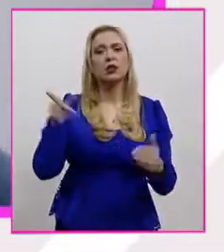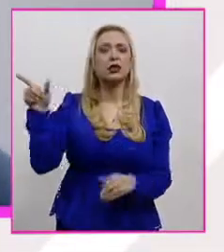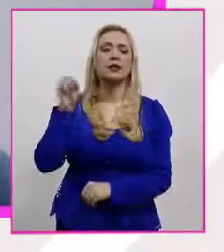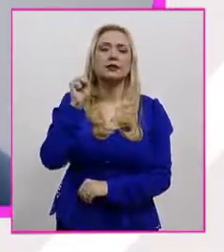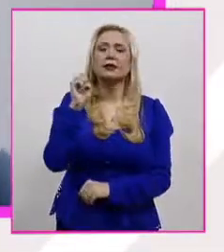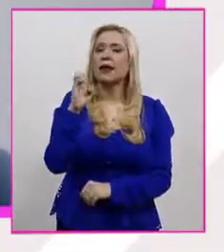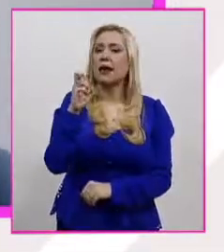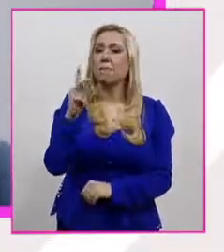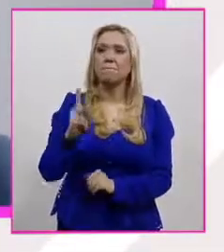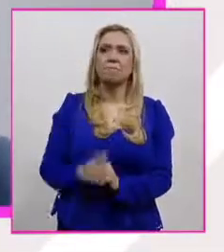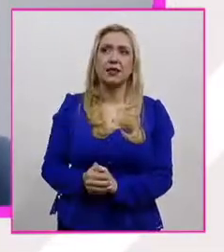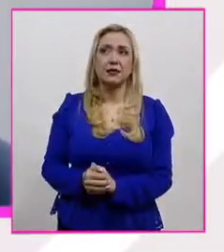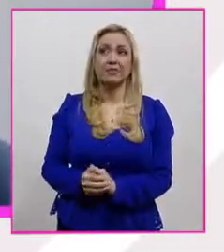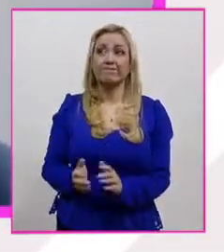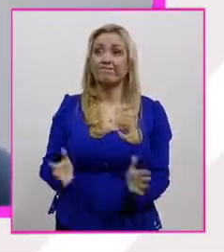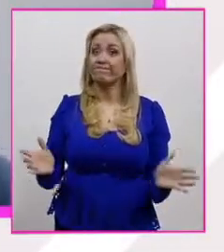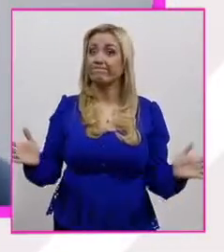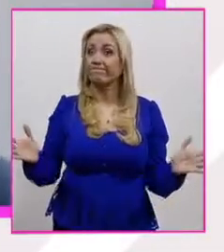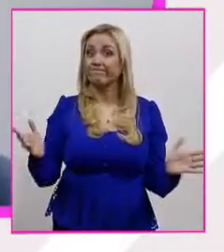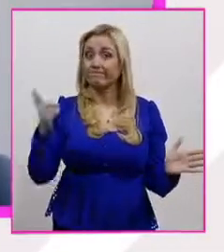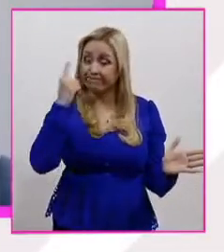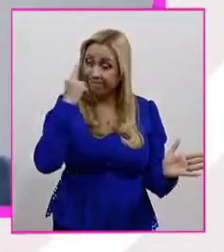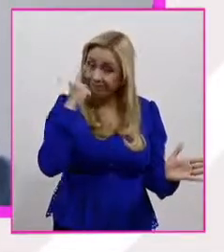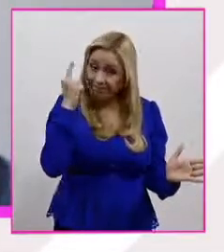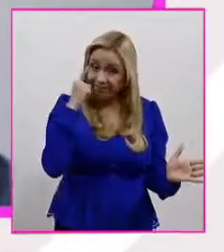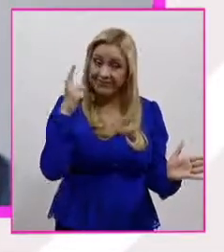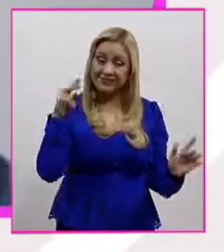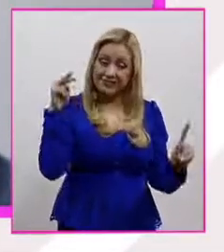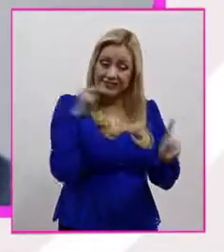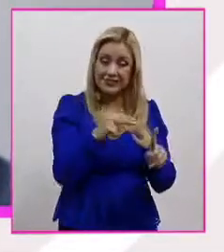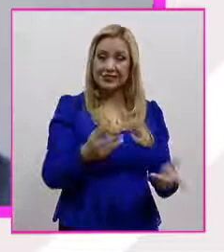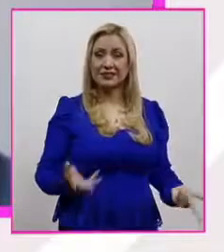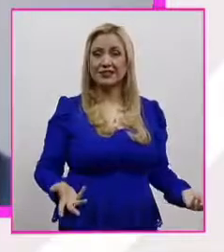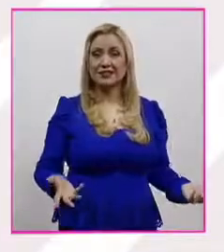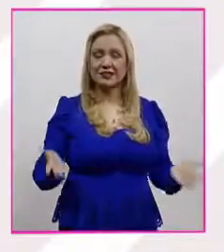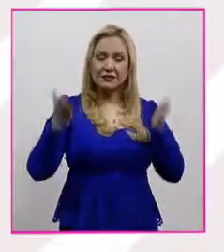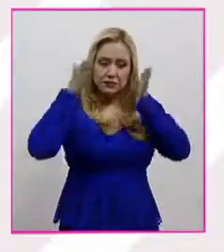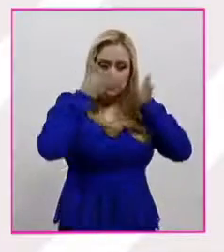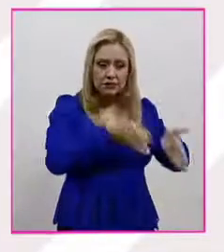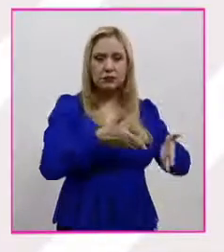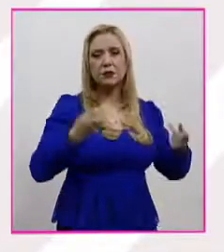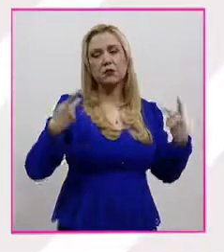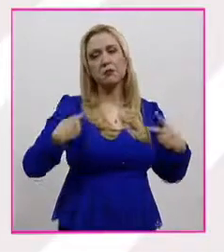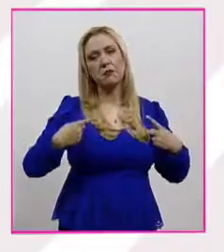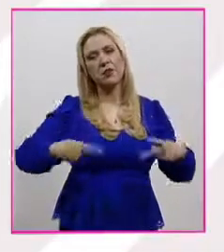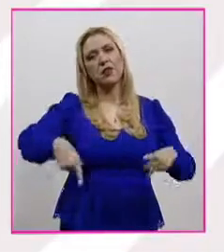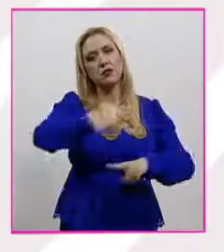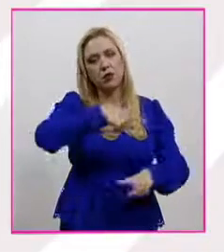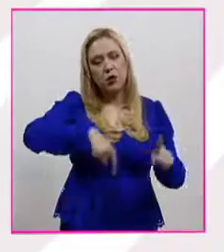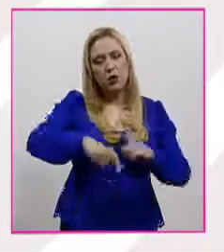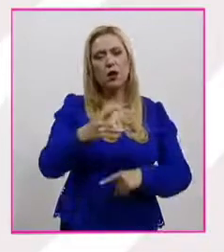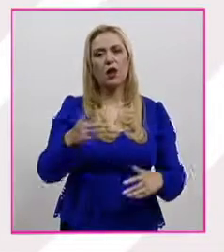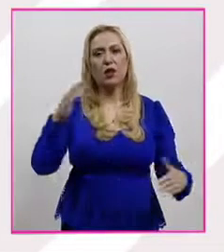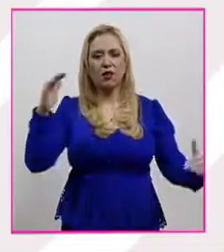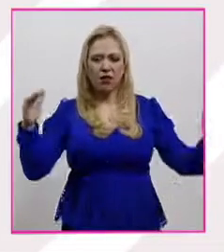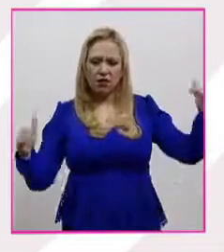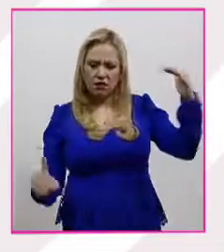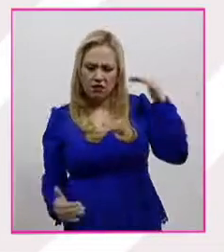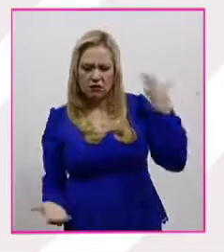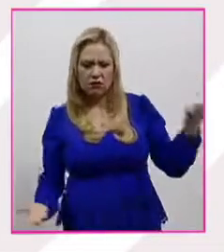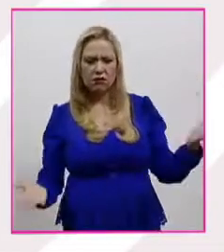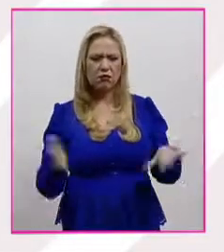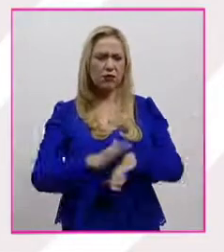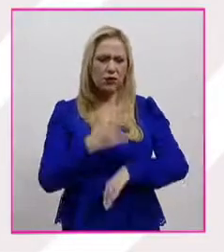está teniendo todavía una gran zona de oportunidad. Necesita centrar la mirada en las personas y en las brechas de desigualdad